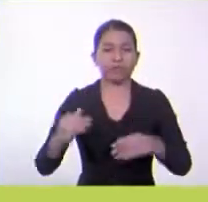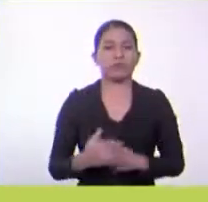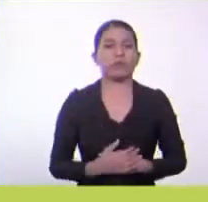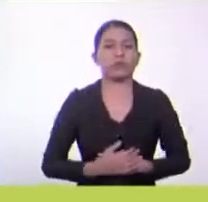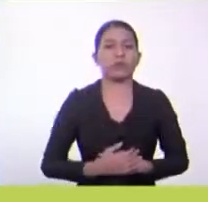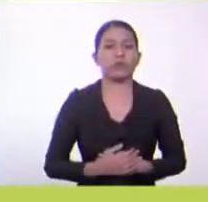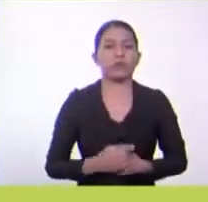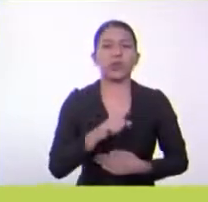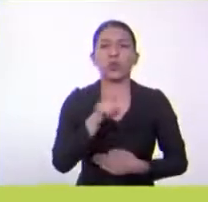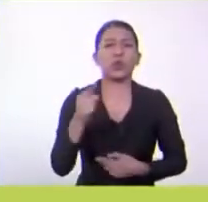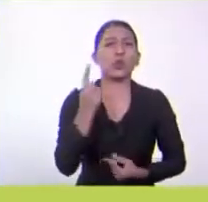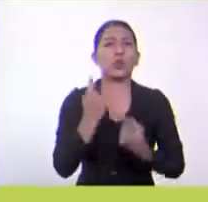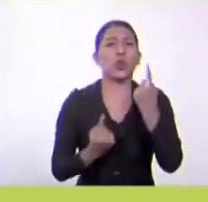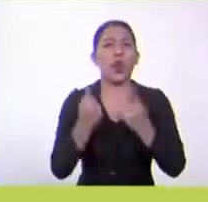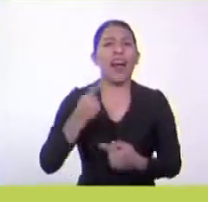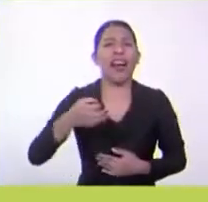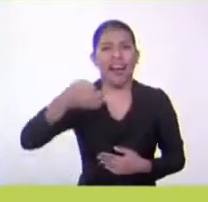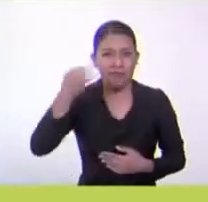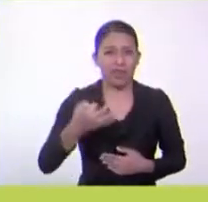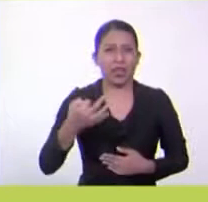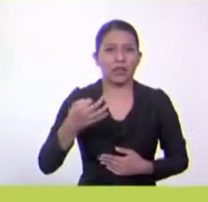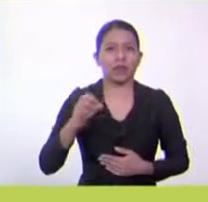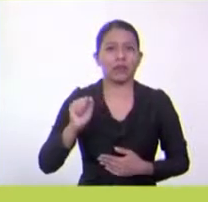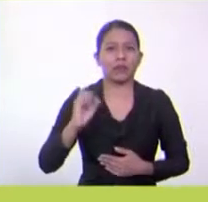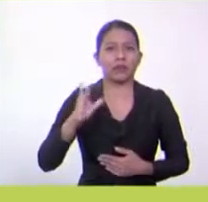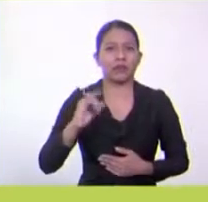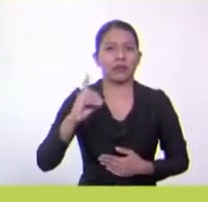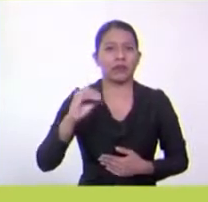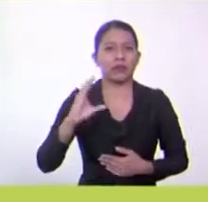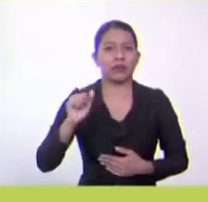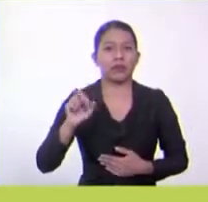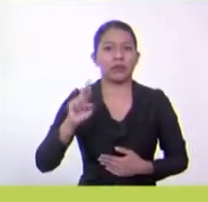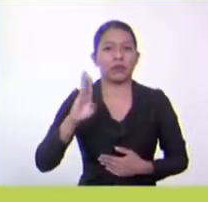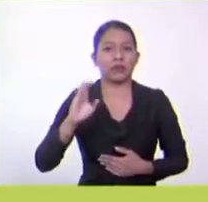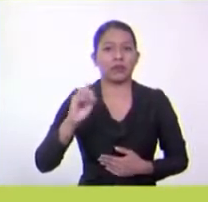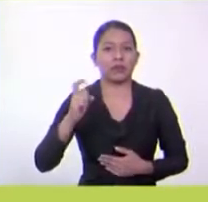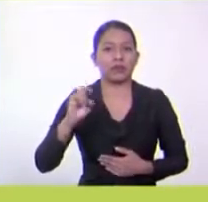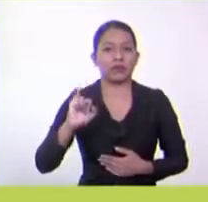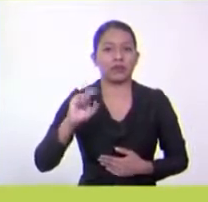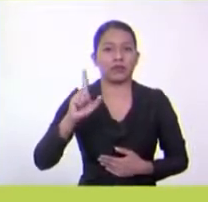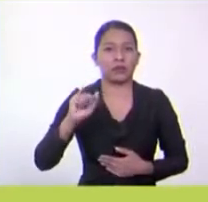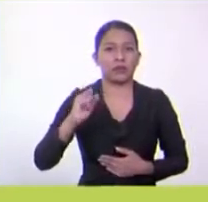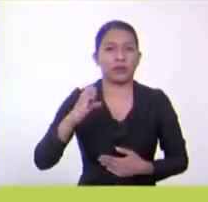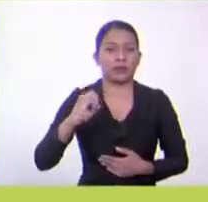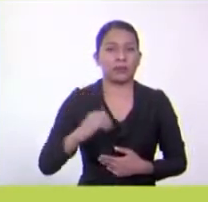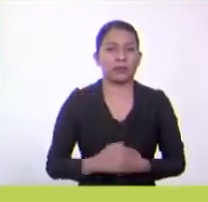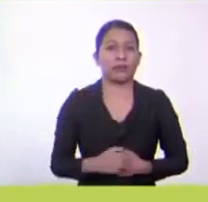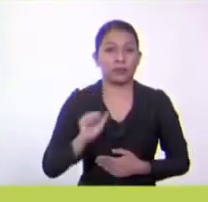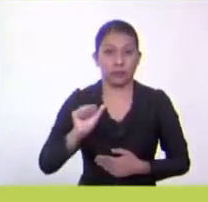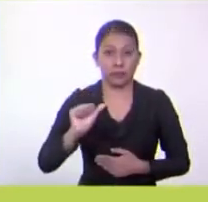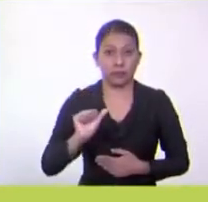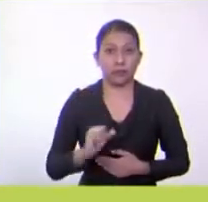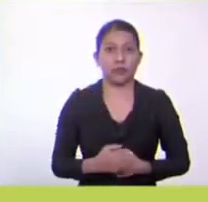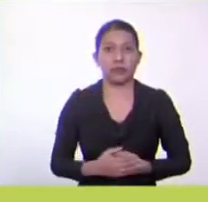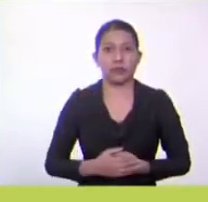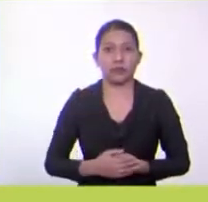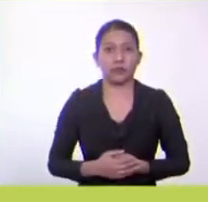¿Cuál es la estructura general de un ácido carboxílico? literal A,